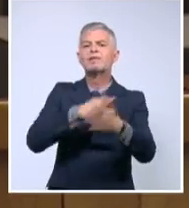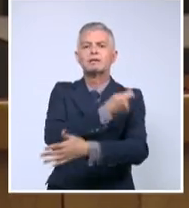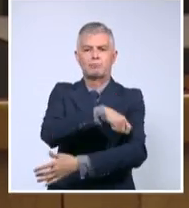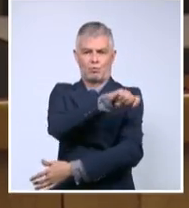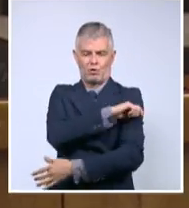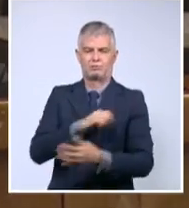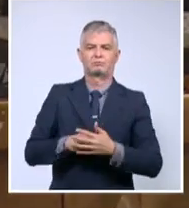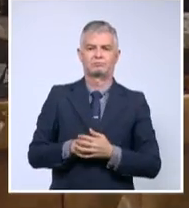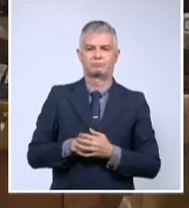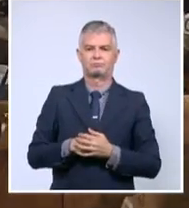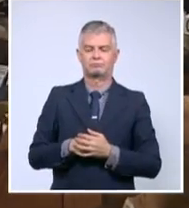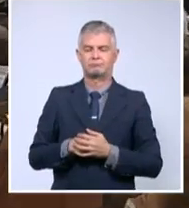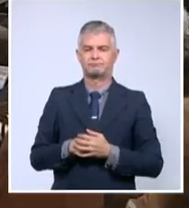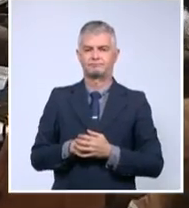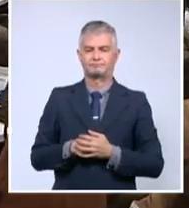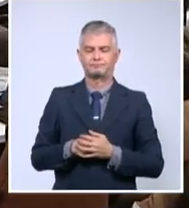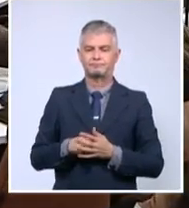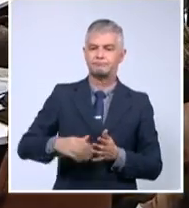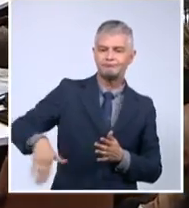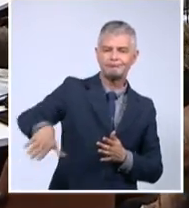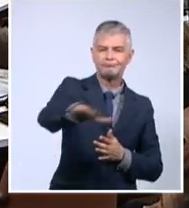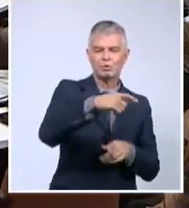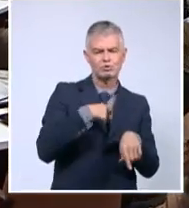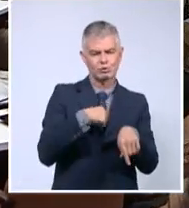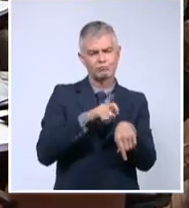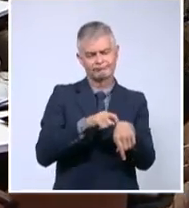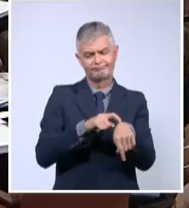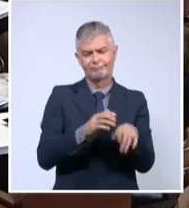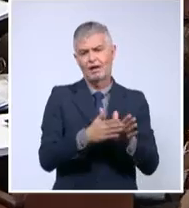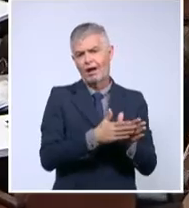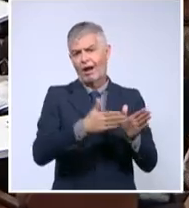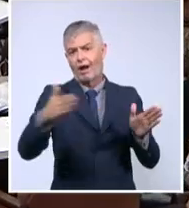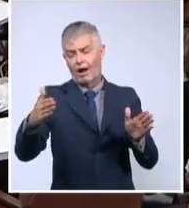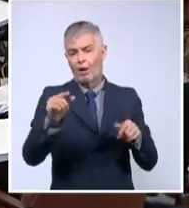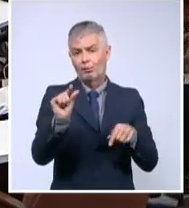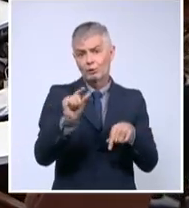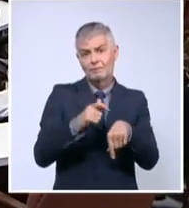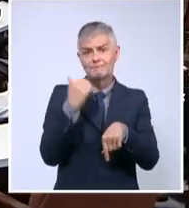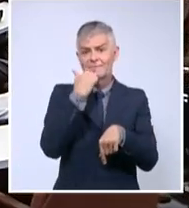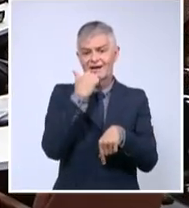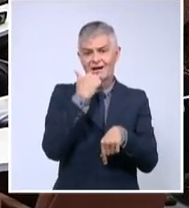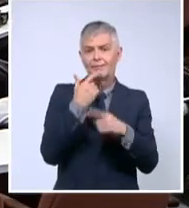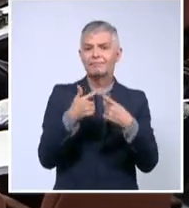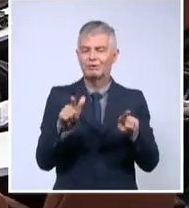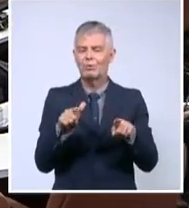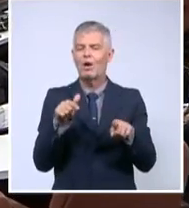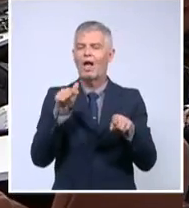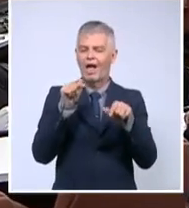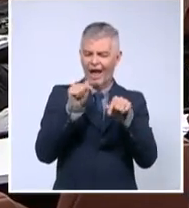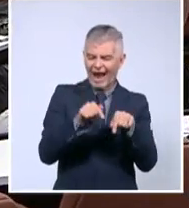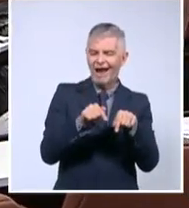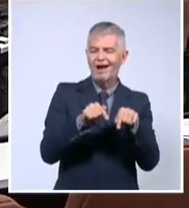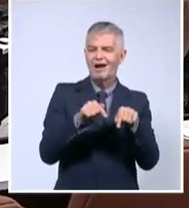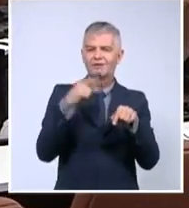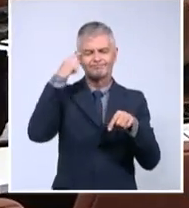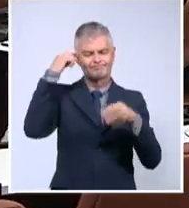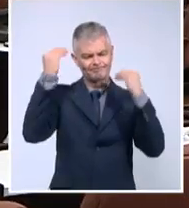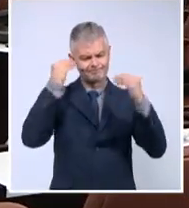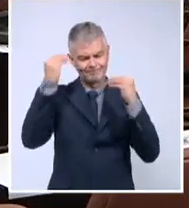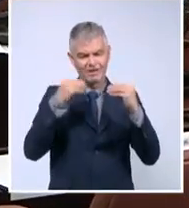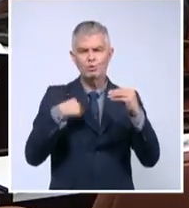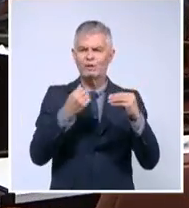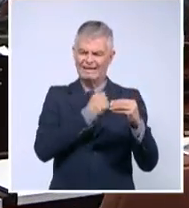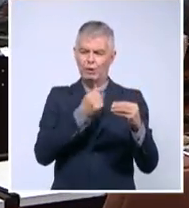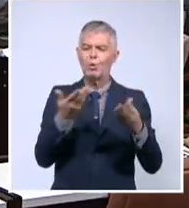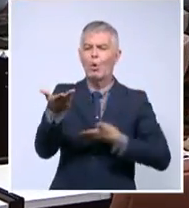y compañeros, aunque nos hemos extendido hoy más que otras veces, hay una reflexión que no puedo dejar de compartir con